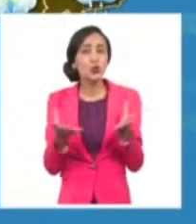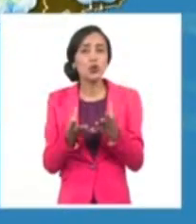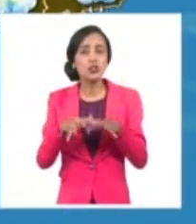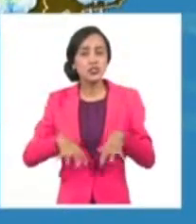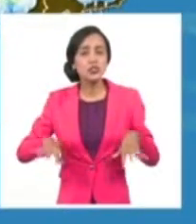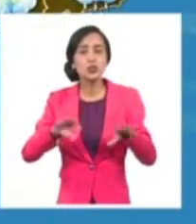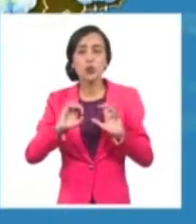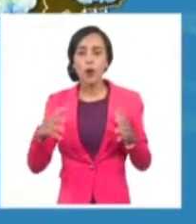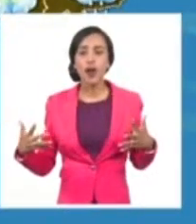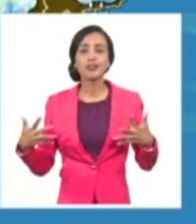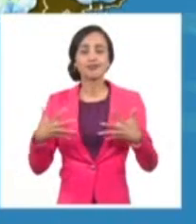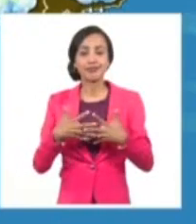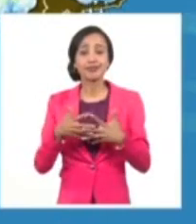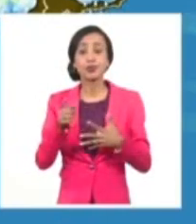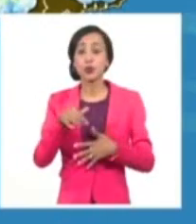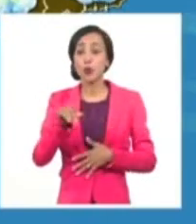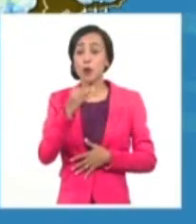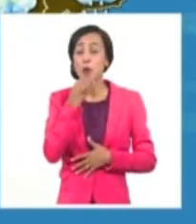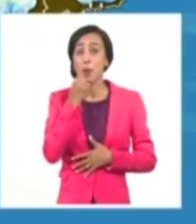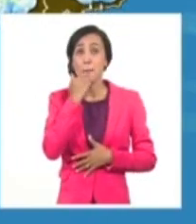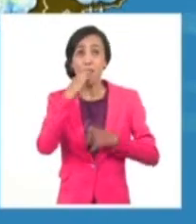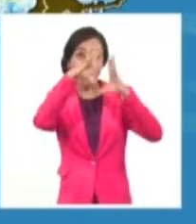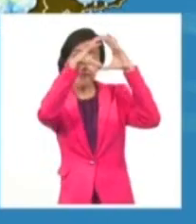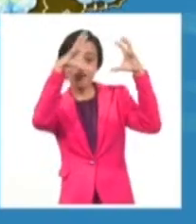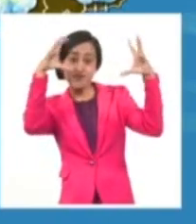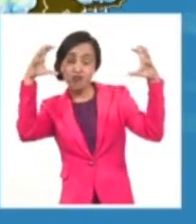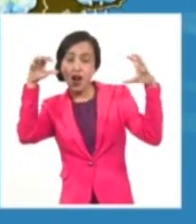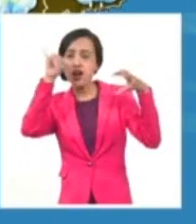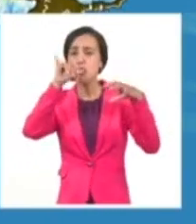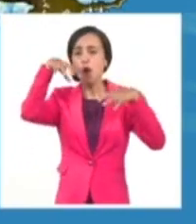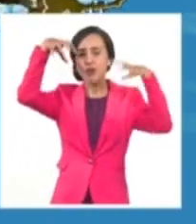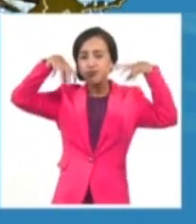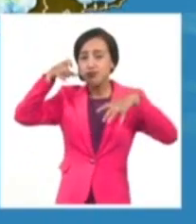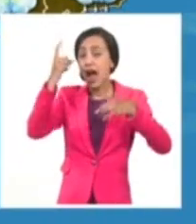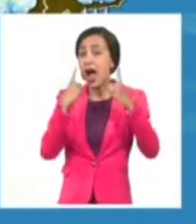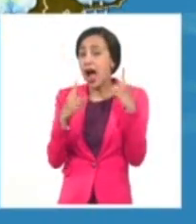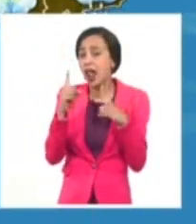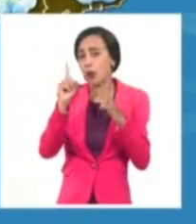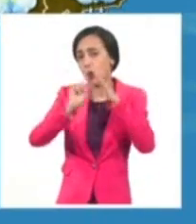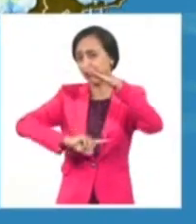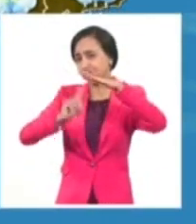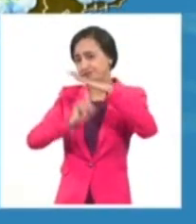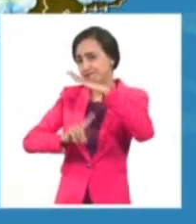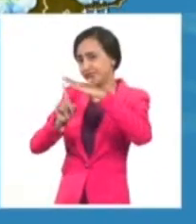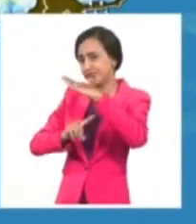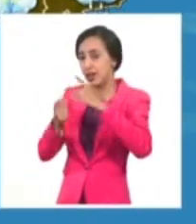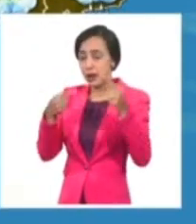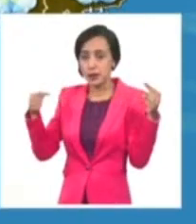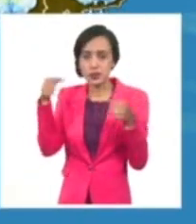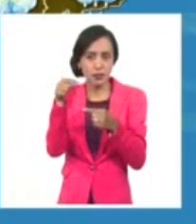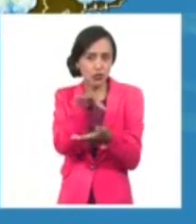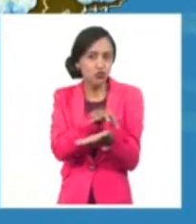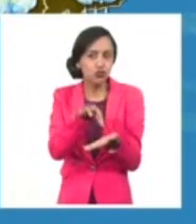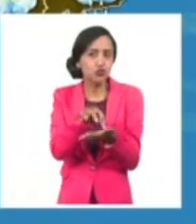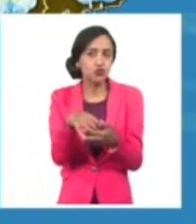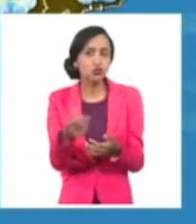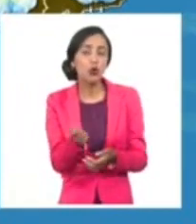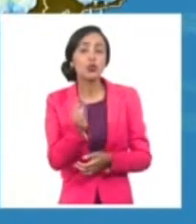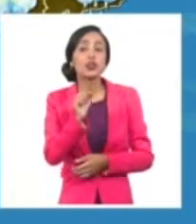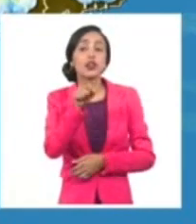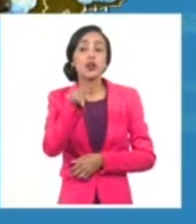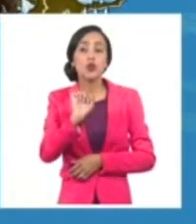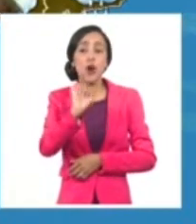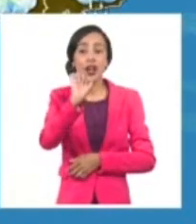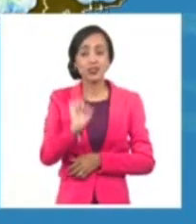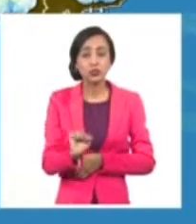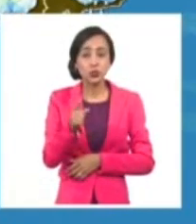combinarán para incrementar la nubosidad con chubascos lluvias y algunas tormentas eléctricas principalmente en localidades del interior y hacia